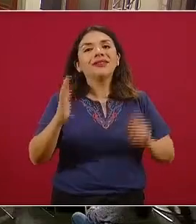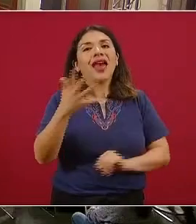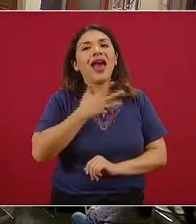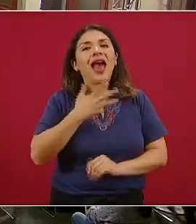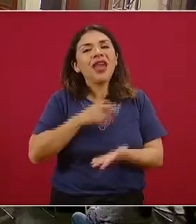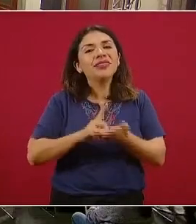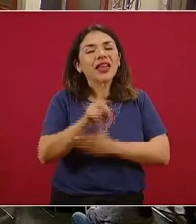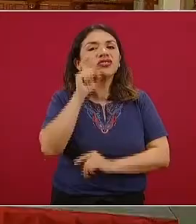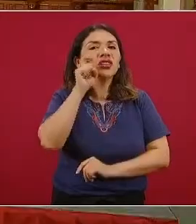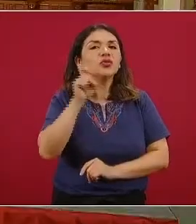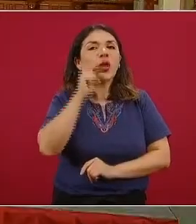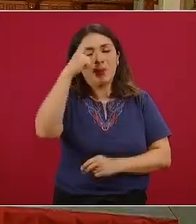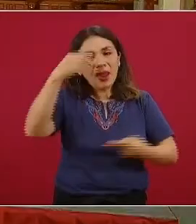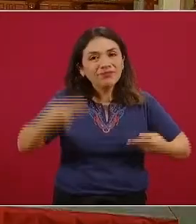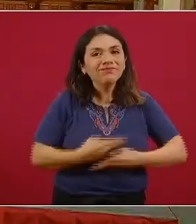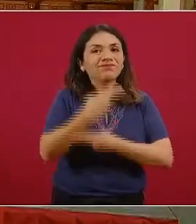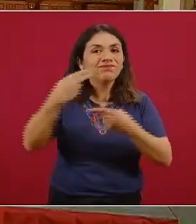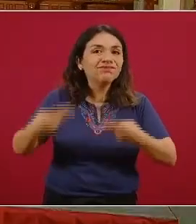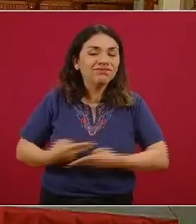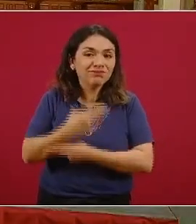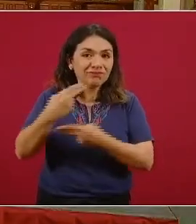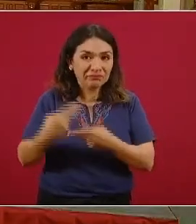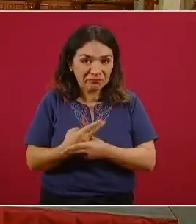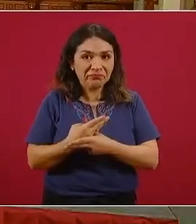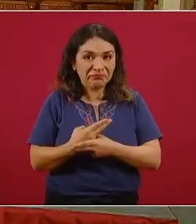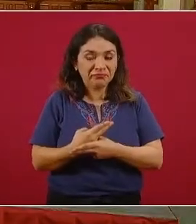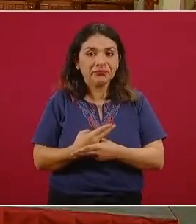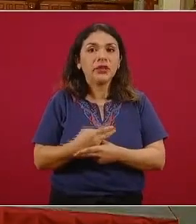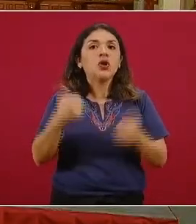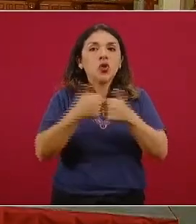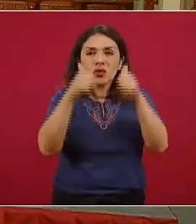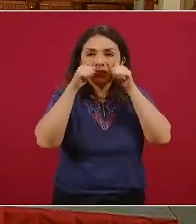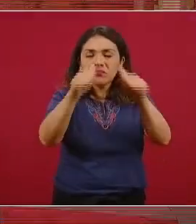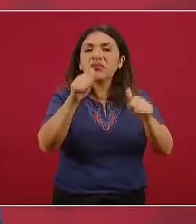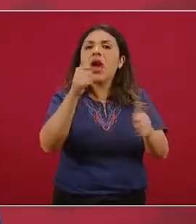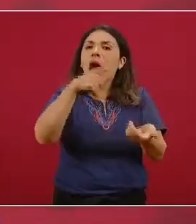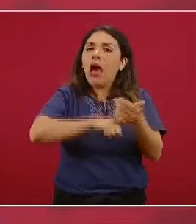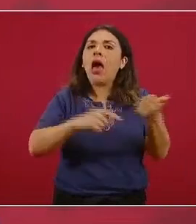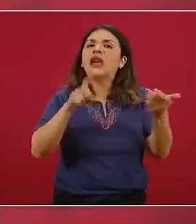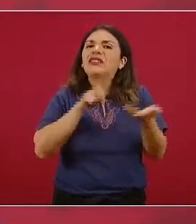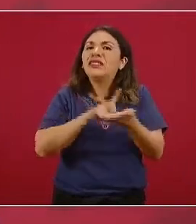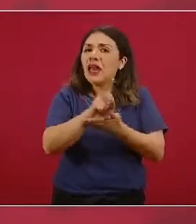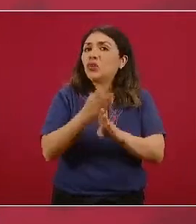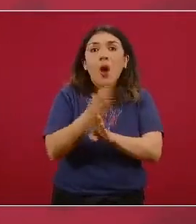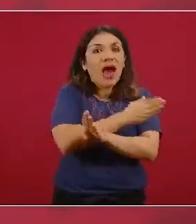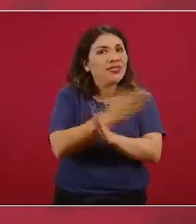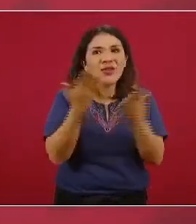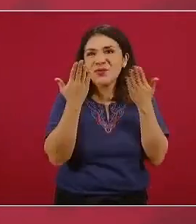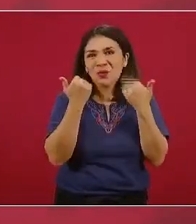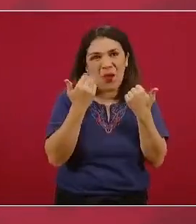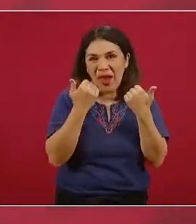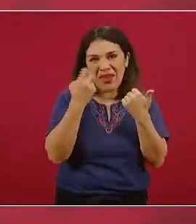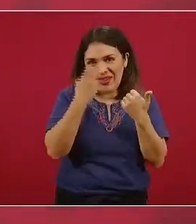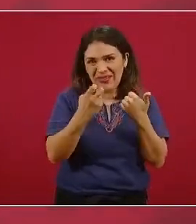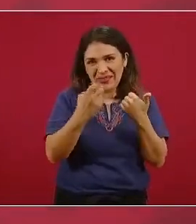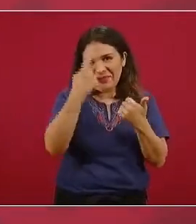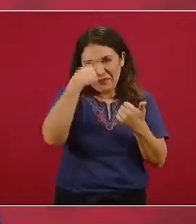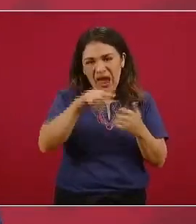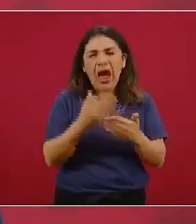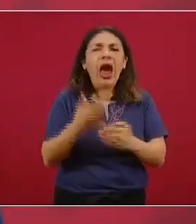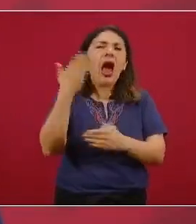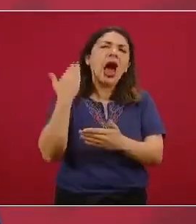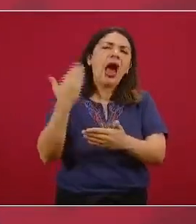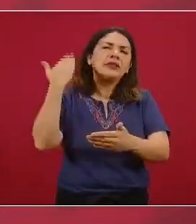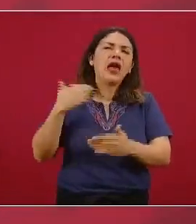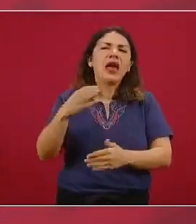los derechos sexuales y reproductivos. El enfoque de derechos, digamos, que no lo tenía directamente las